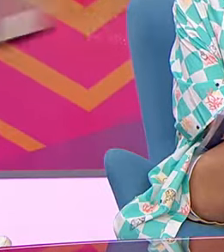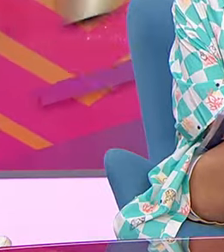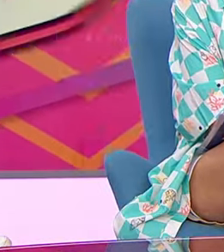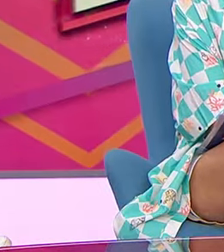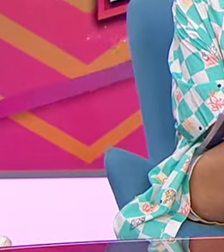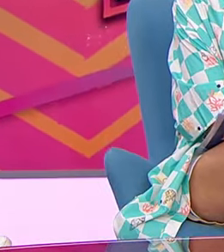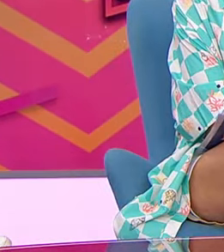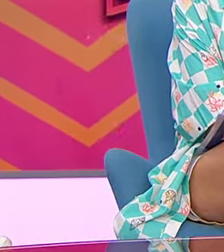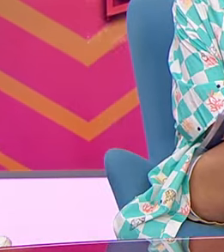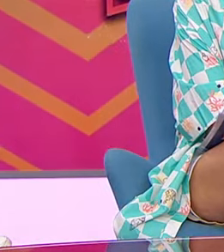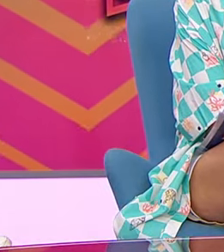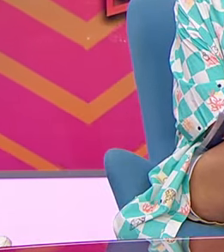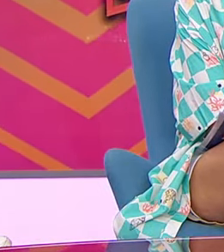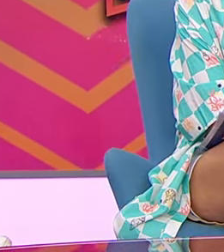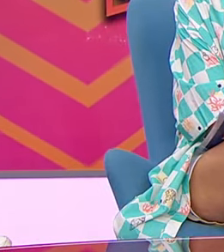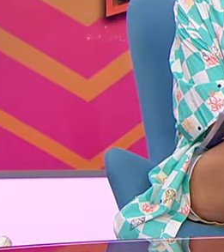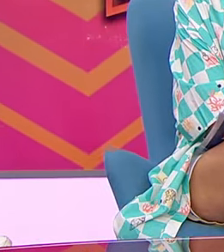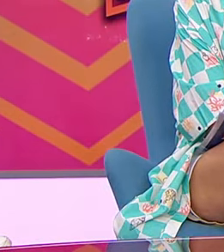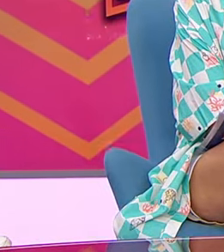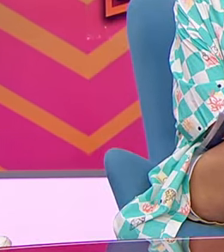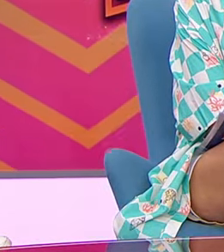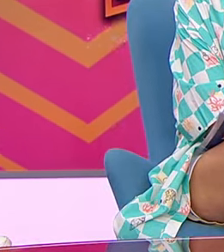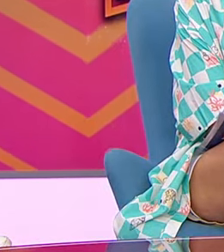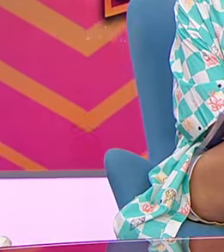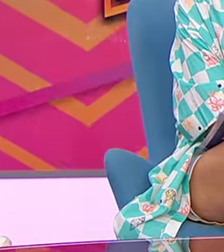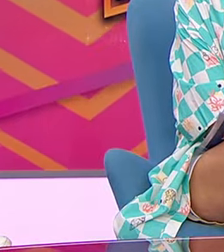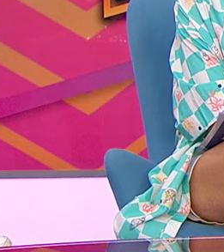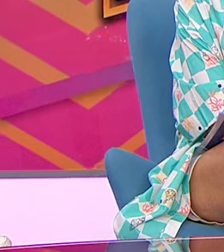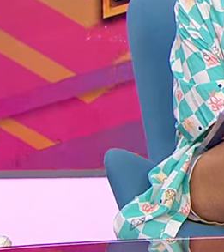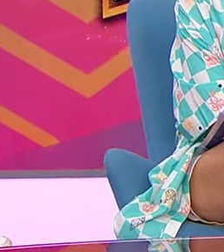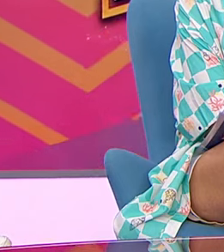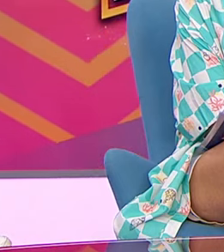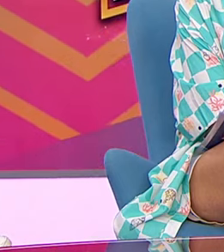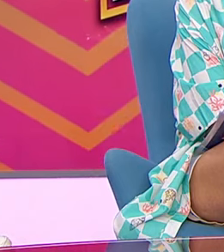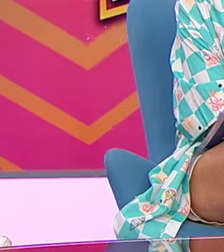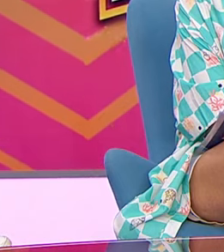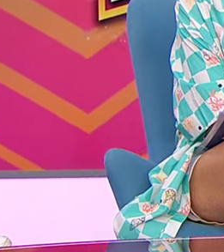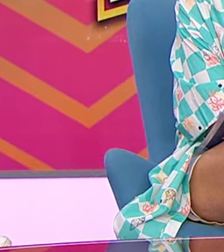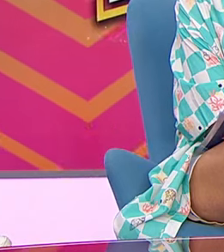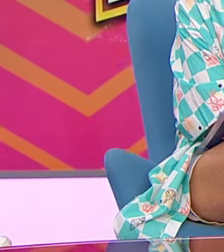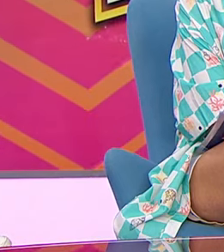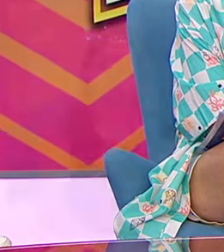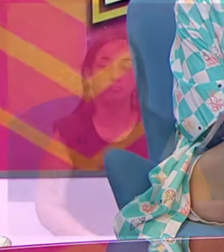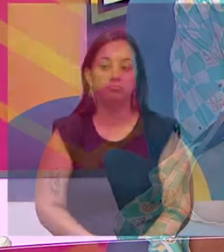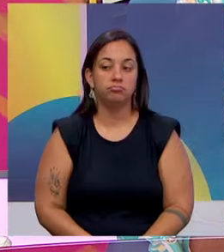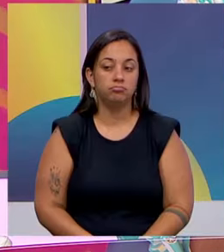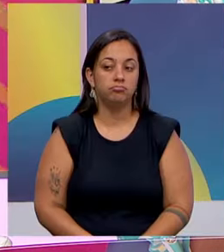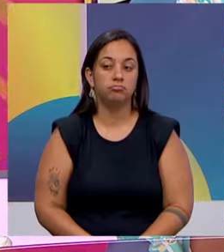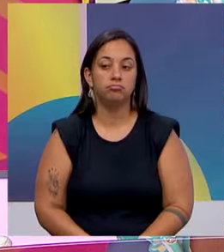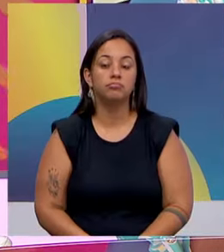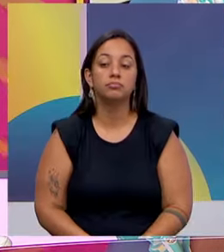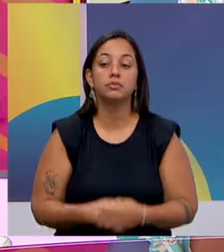Bueno, tenerla a ella, yo creo que nos quedamos cortos cuando decimos actriz, escritora,